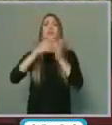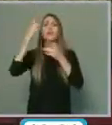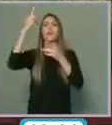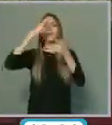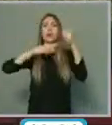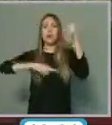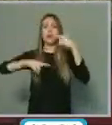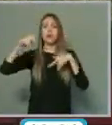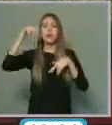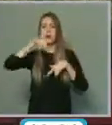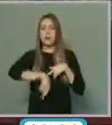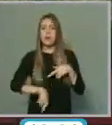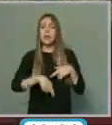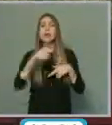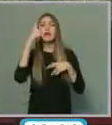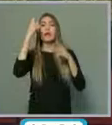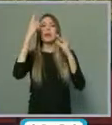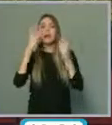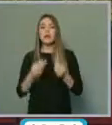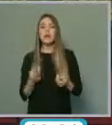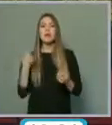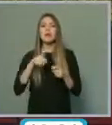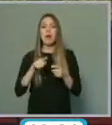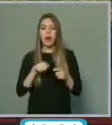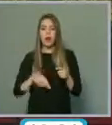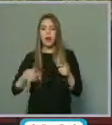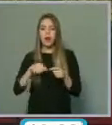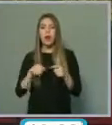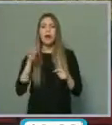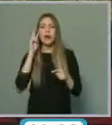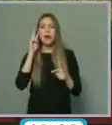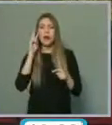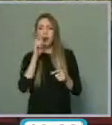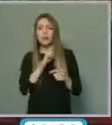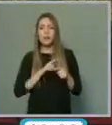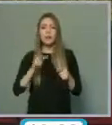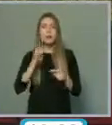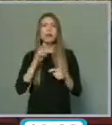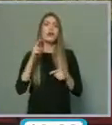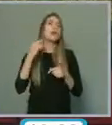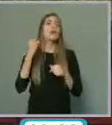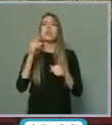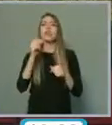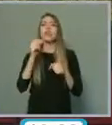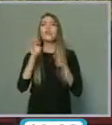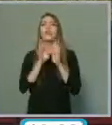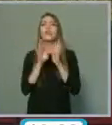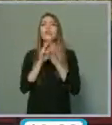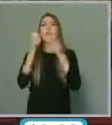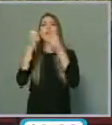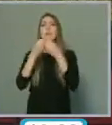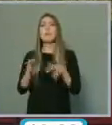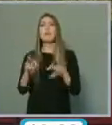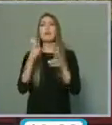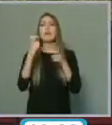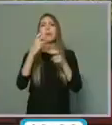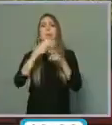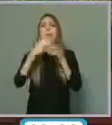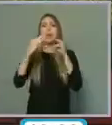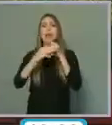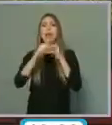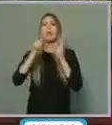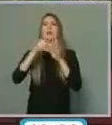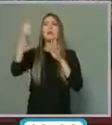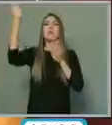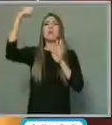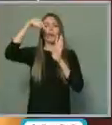va a abaratar la misión casi al 50% del costo, por el hecho de no dejar orbitando como desperdicio este tipo de cosas. Se puede reutilizar,